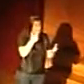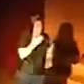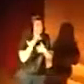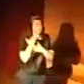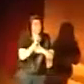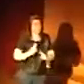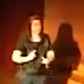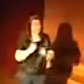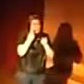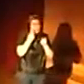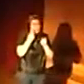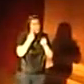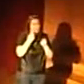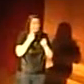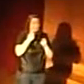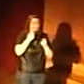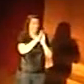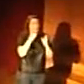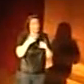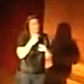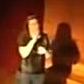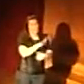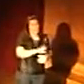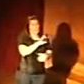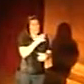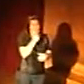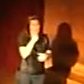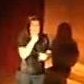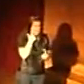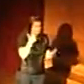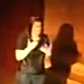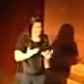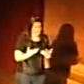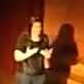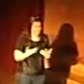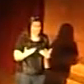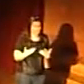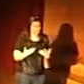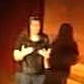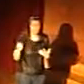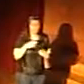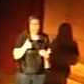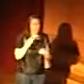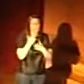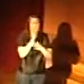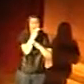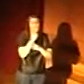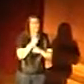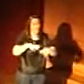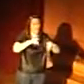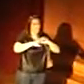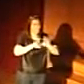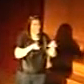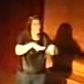a la exposición Nacional de Bellas Artes y ven que aquí lo que no quiere representar ningún e monumento